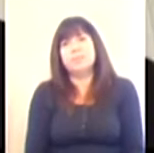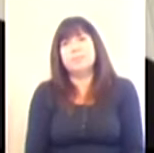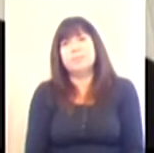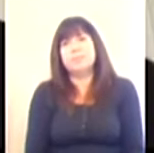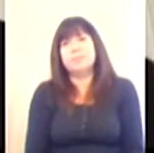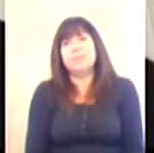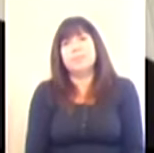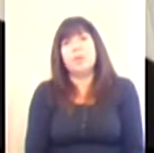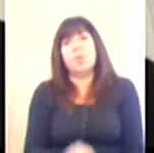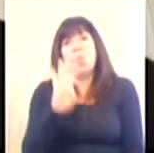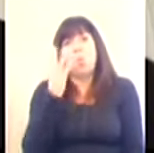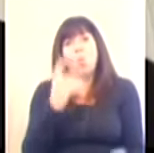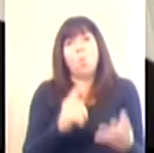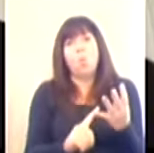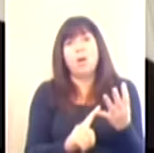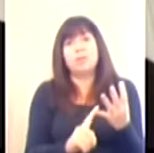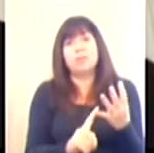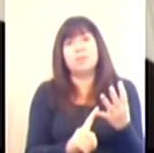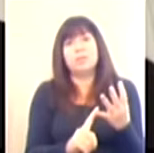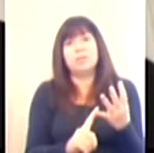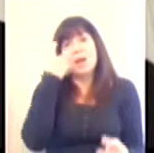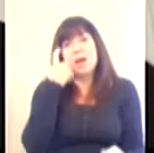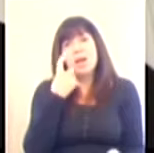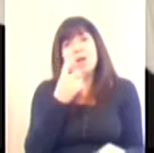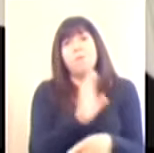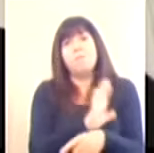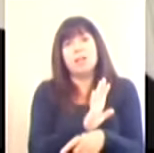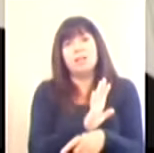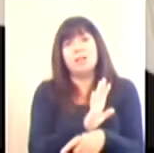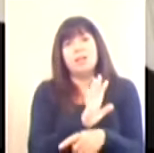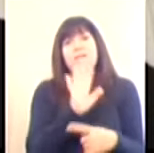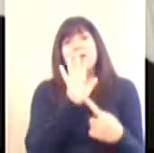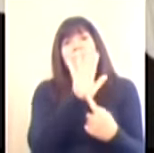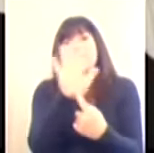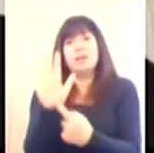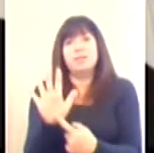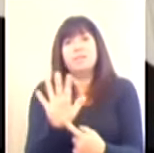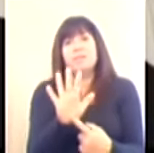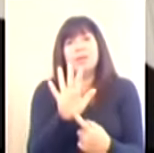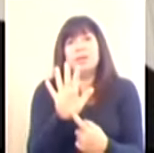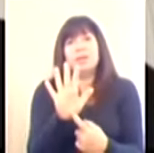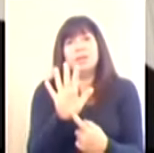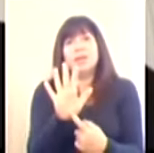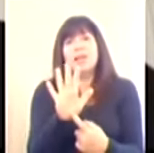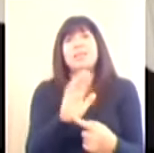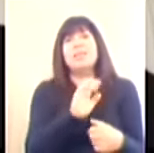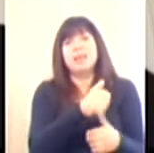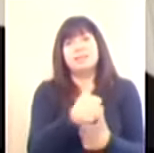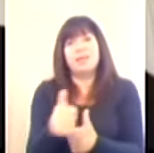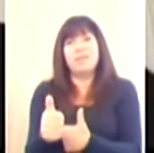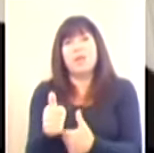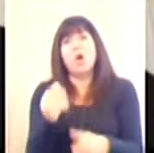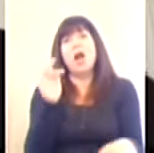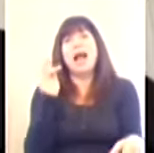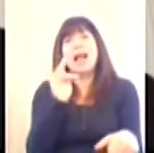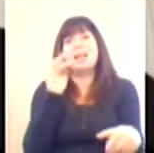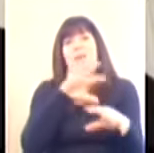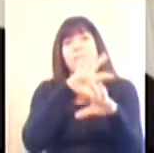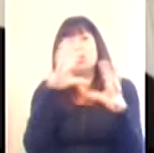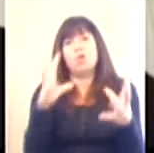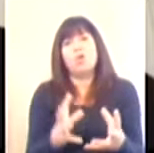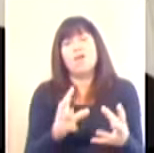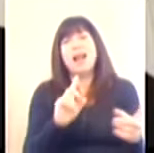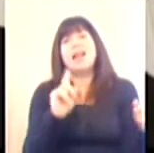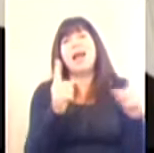Lo cuarto es que yo creo que esta pandemia puso muy de manifiesto la magnitud del desafío del calentamiento global y del cambio climático.